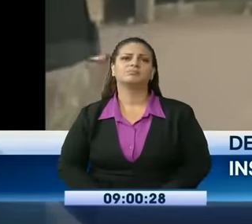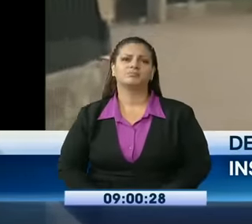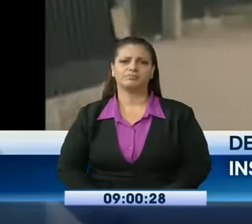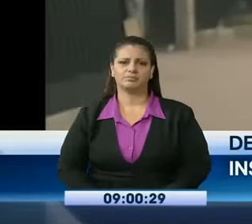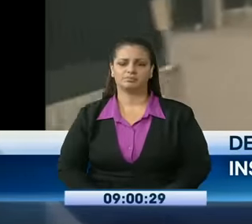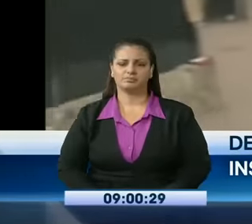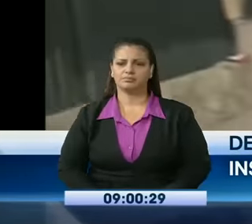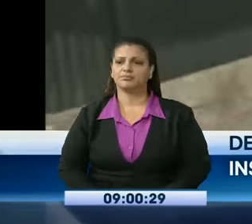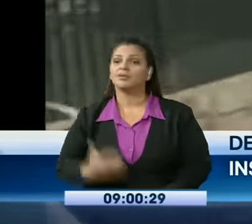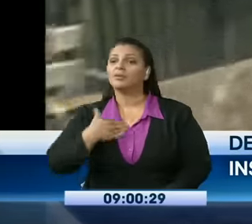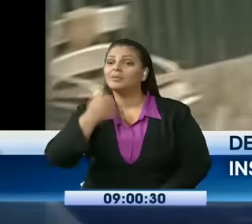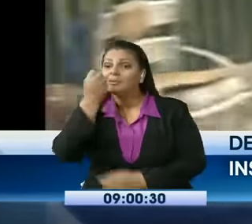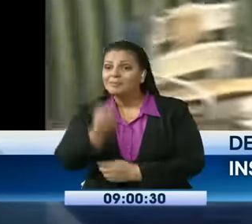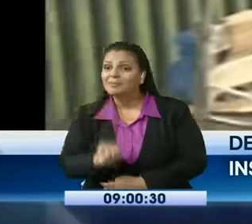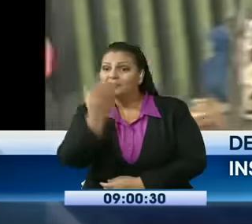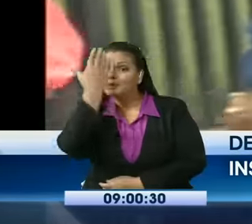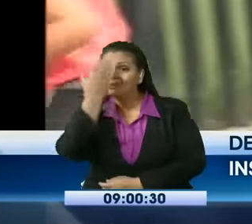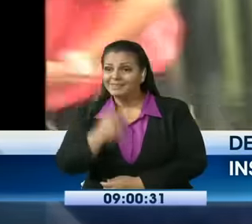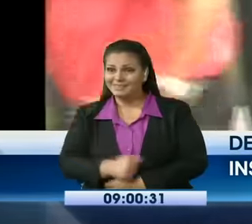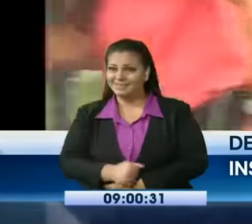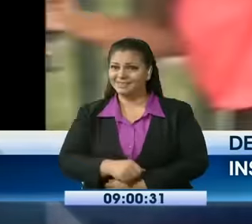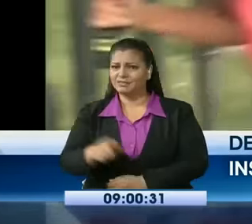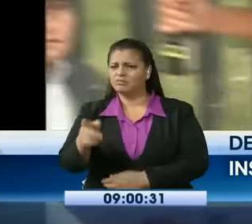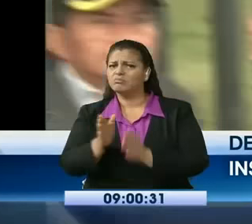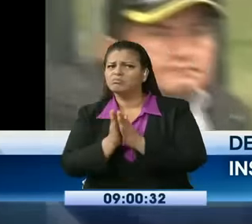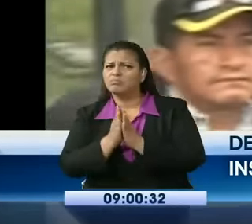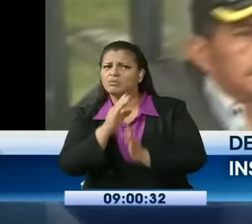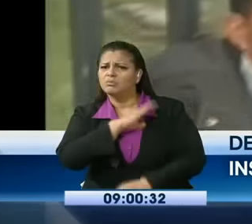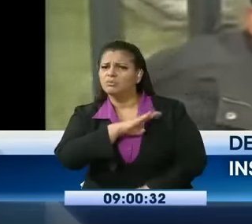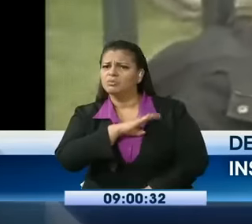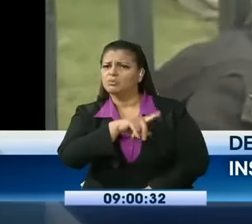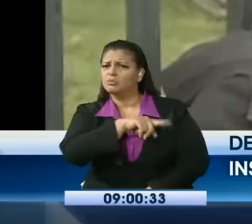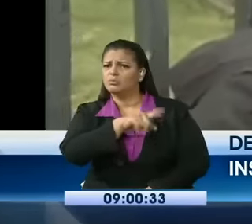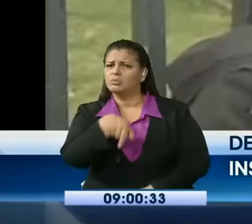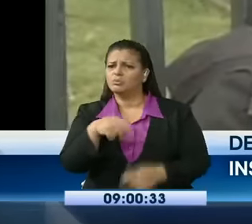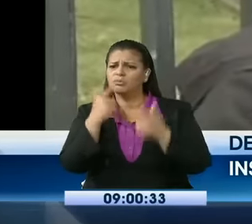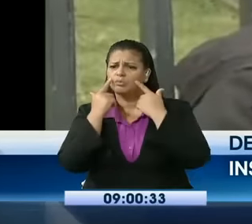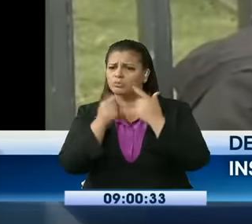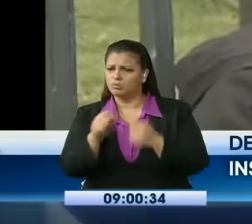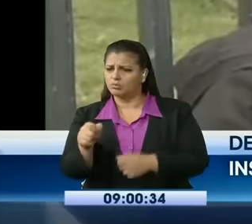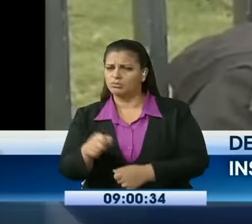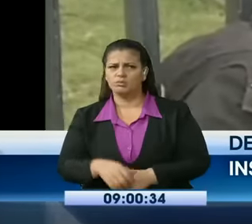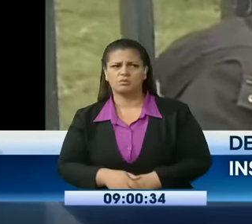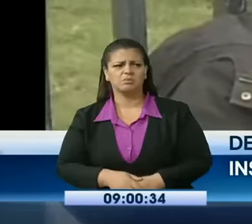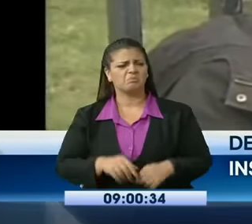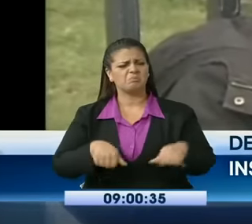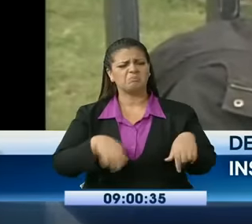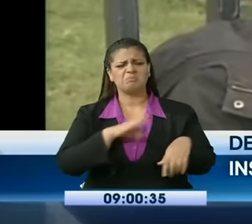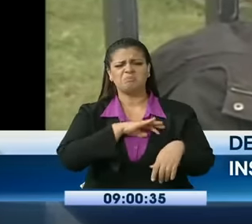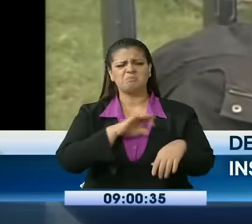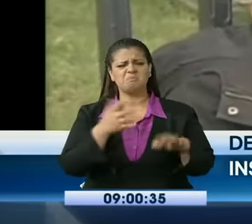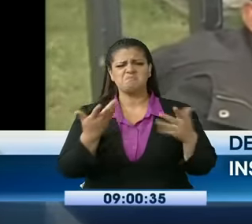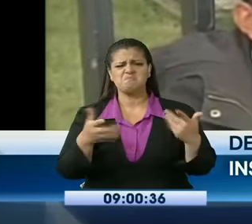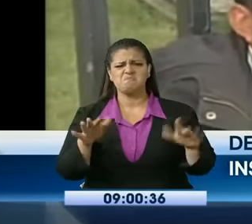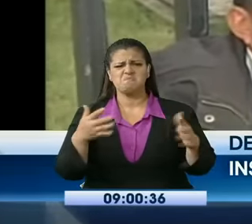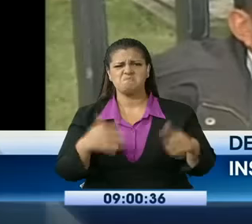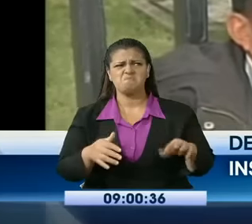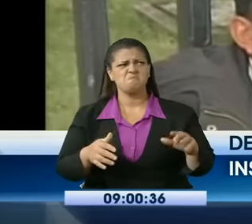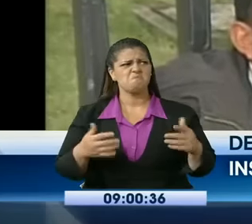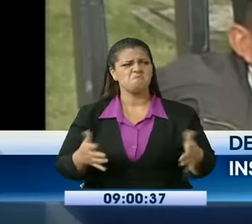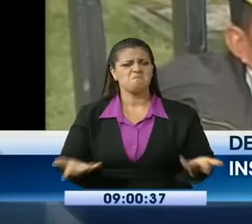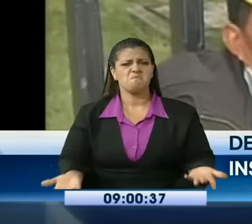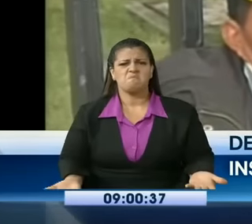buenos días. Usted también está pidiendo la presencia permanente de la policía aquí en este país abandonado. Ahorita no hay policía, que aquí